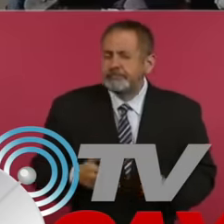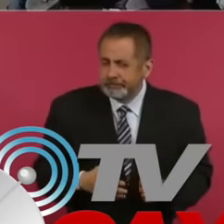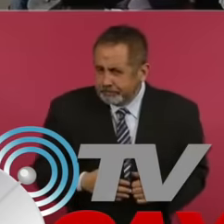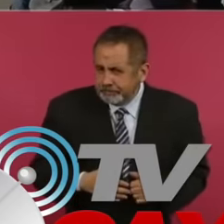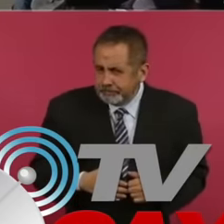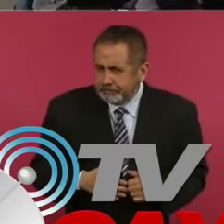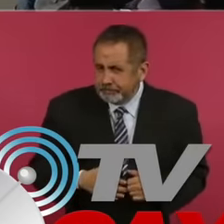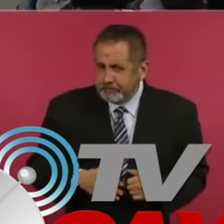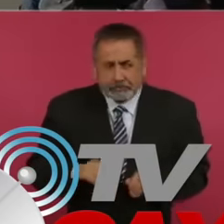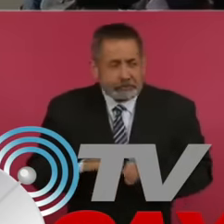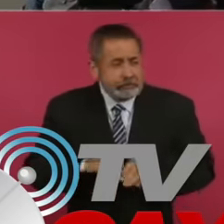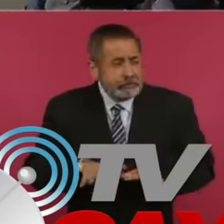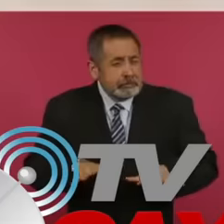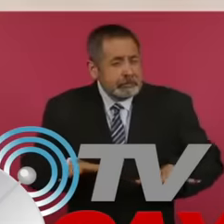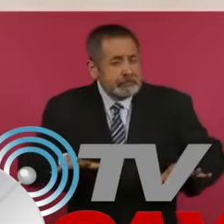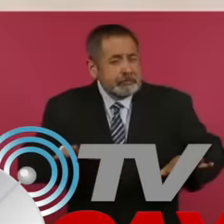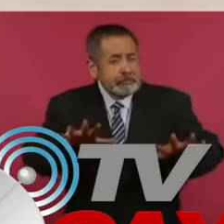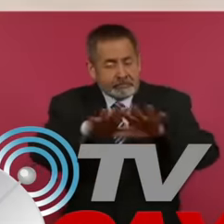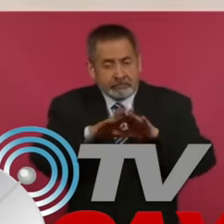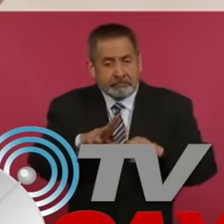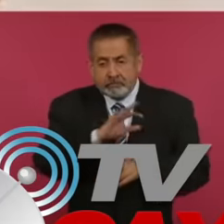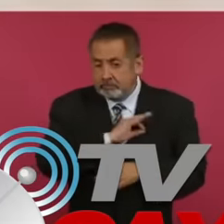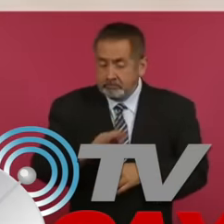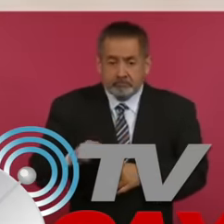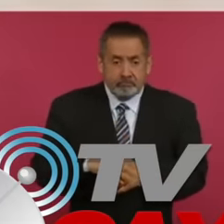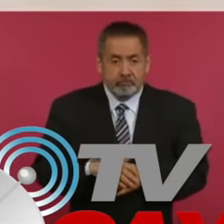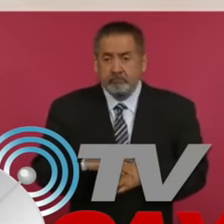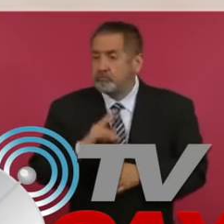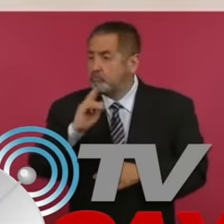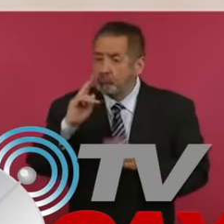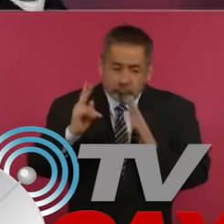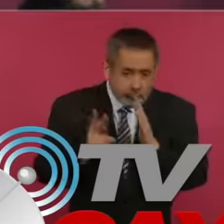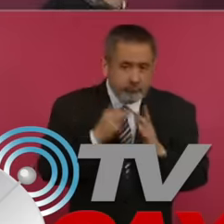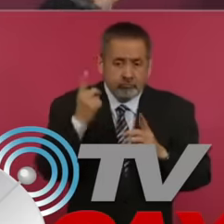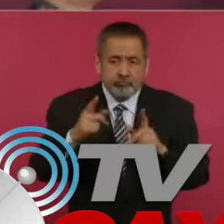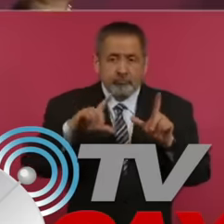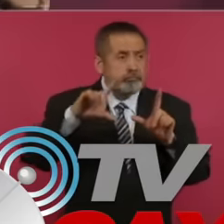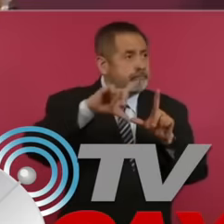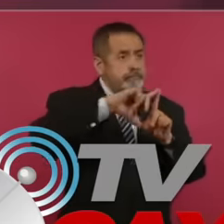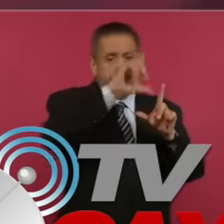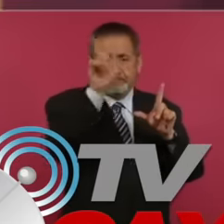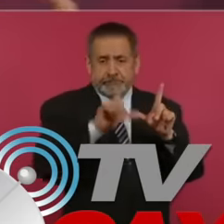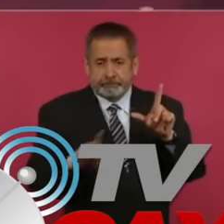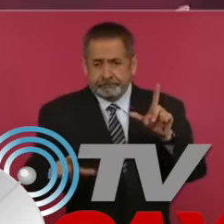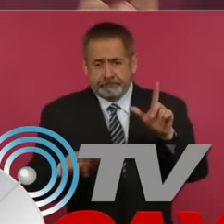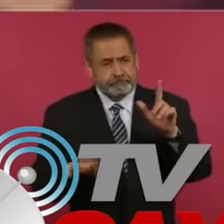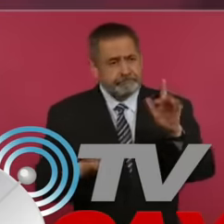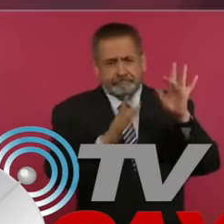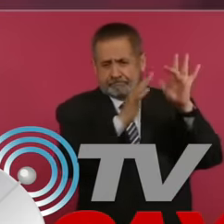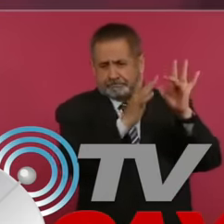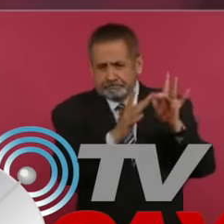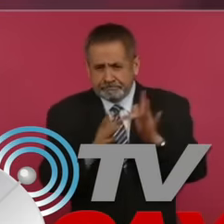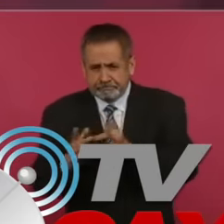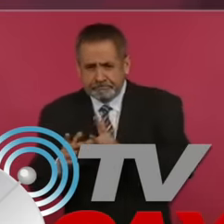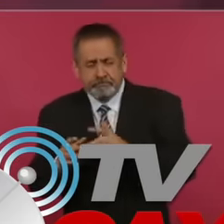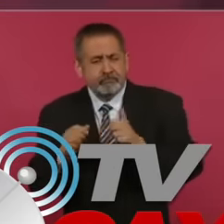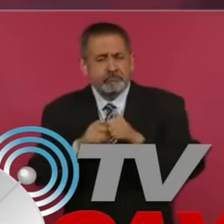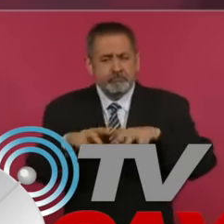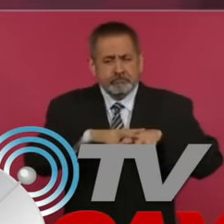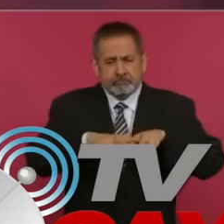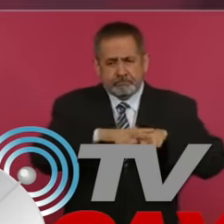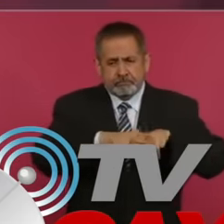lo que podría hacerse. Se vuelve a comunicar todo el país con trenes de